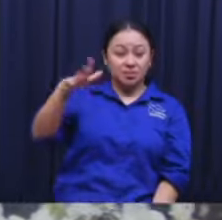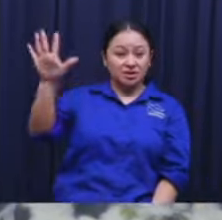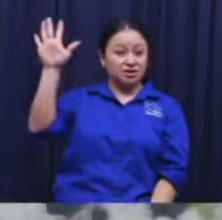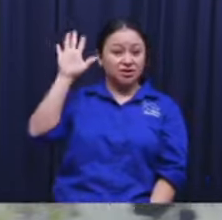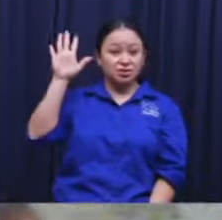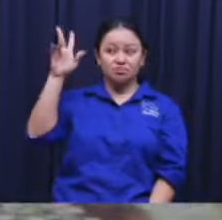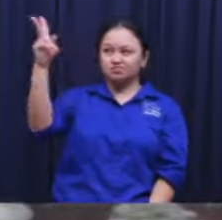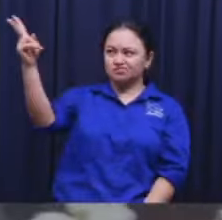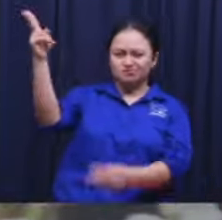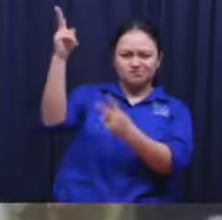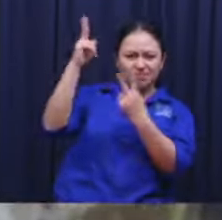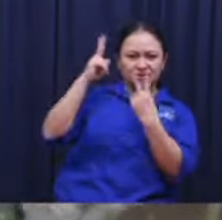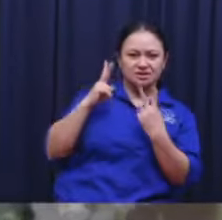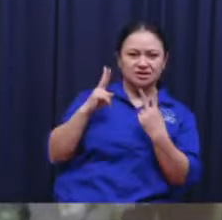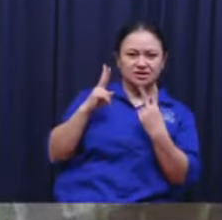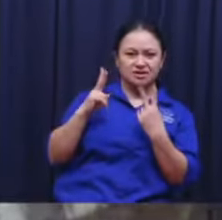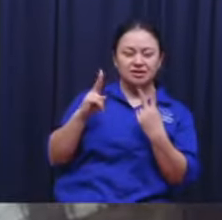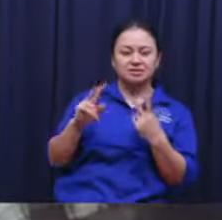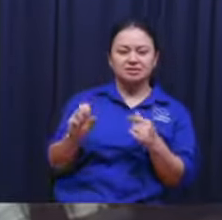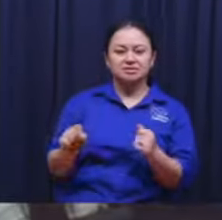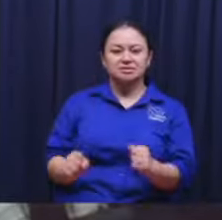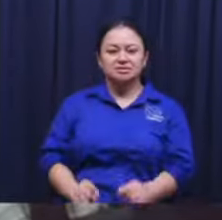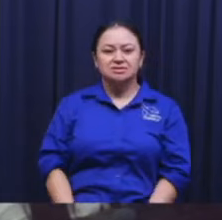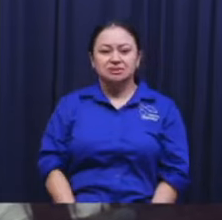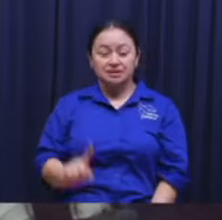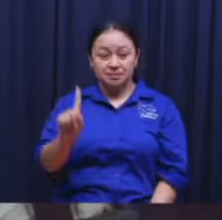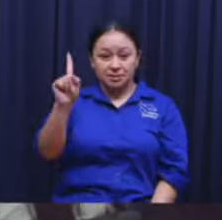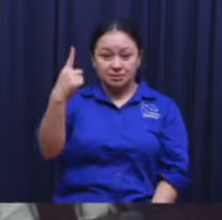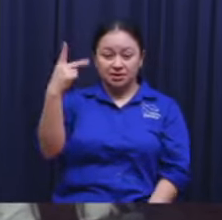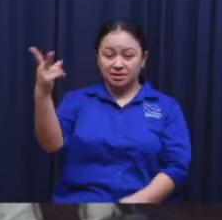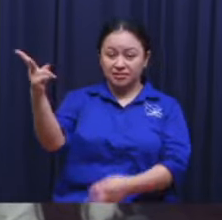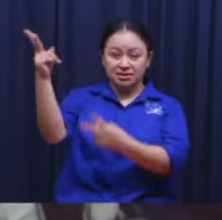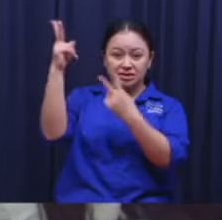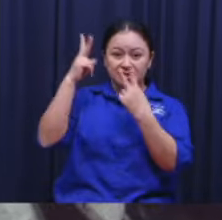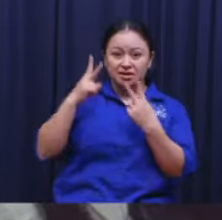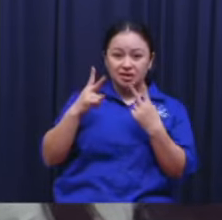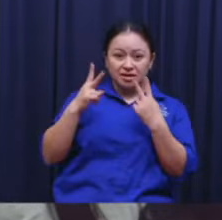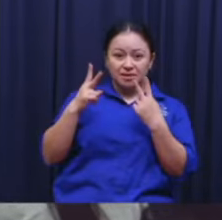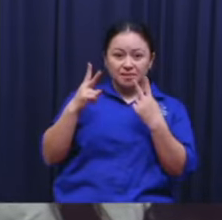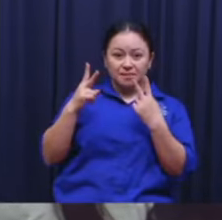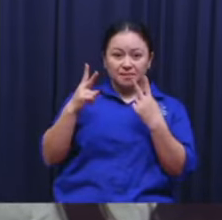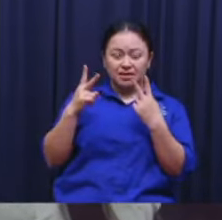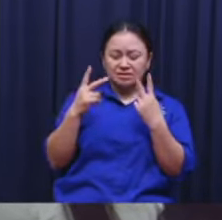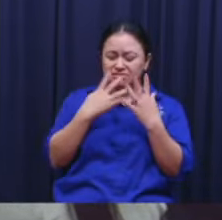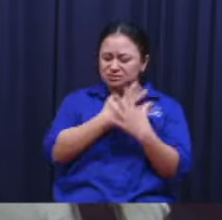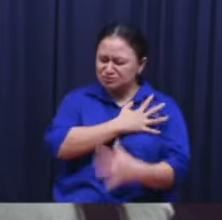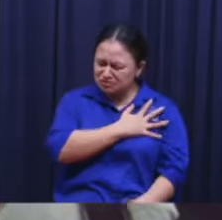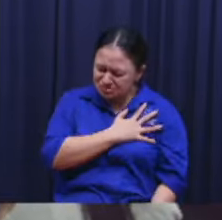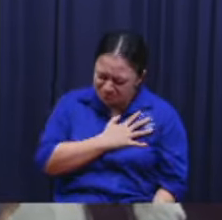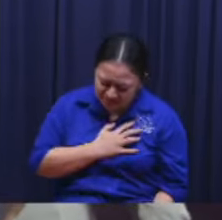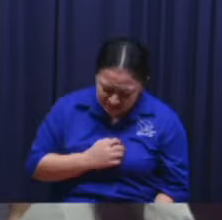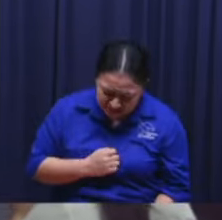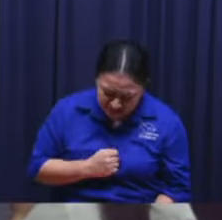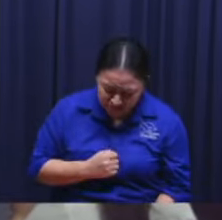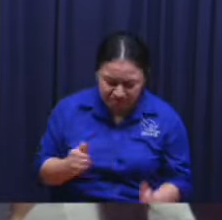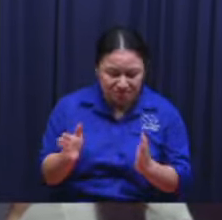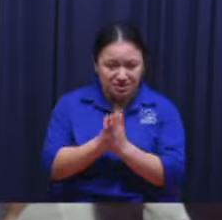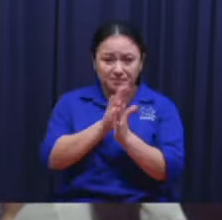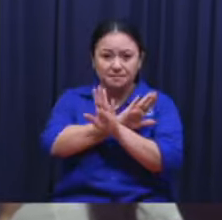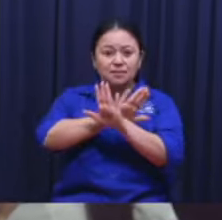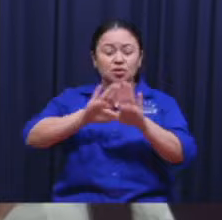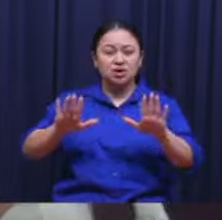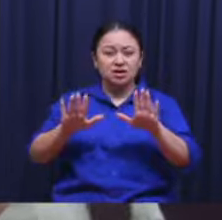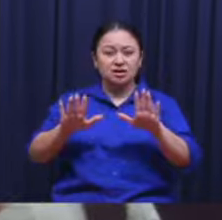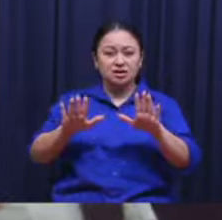primera venida que era para su sufrimiento, para derramar sangre, para que lo torturaran, para enfrentarse al pecado de toda la humanidad, para bajar